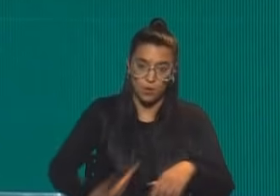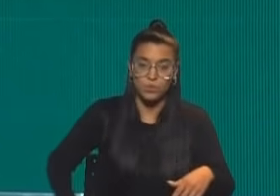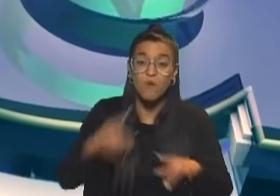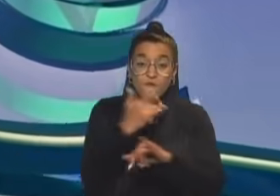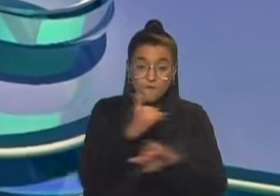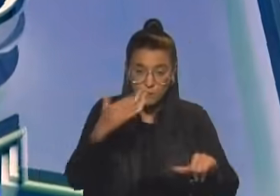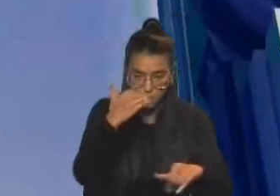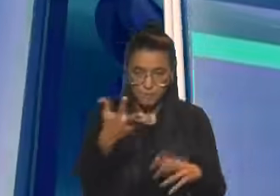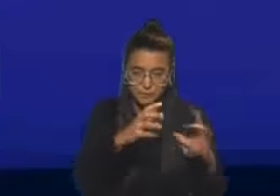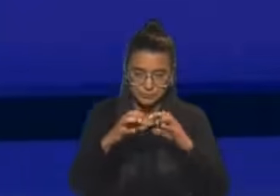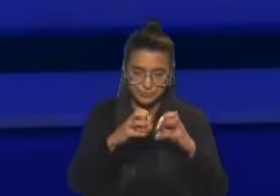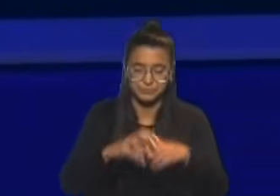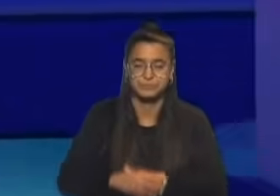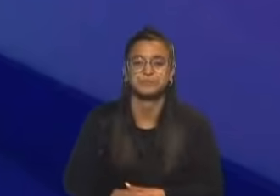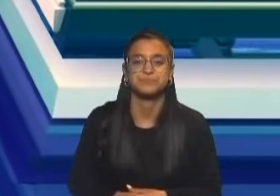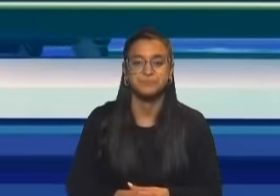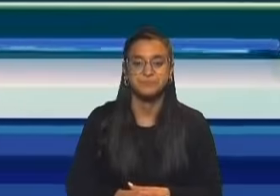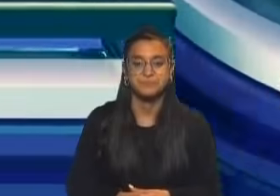discutimos.